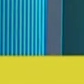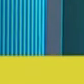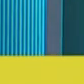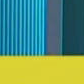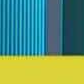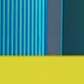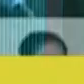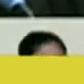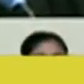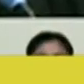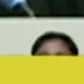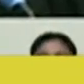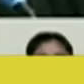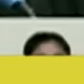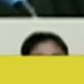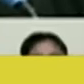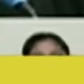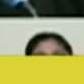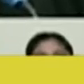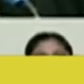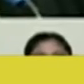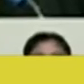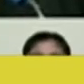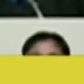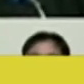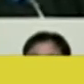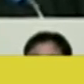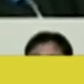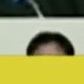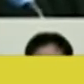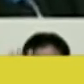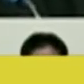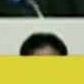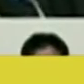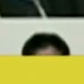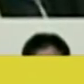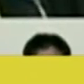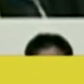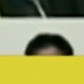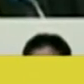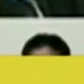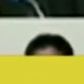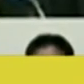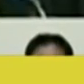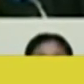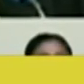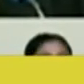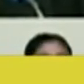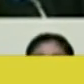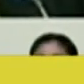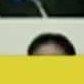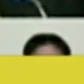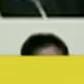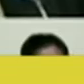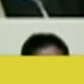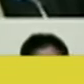más pronunciamientos. Lares, comandante de la región estratégica de defensa integral central, que agrupa las unidades de la Fuerza Armada